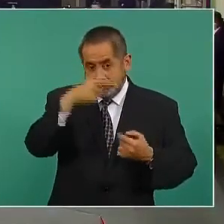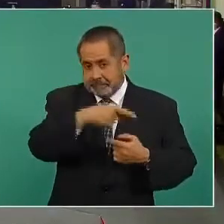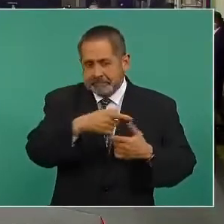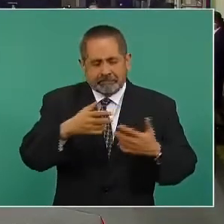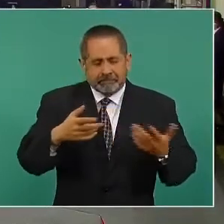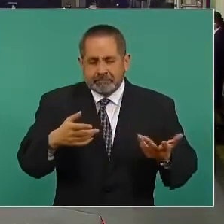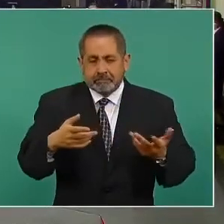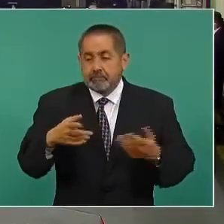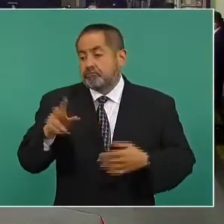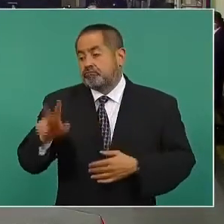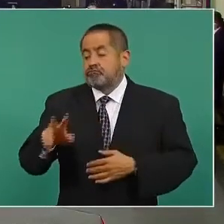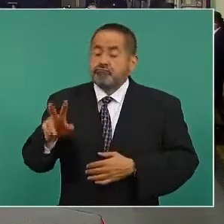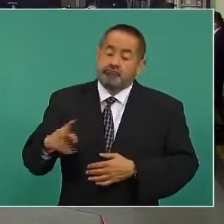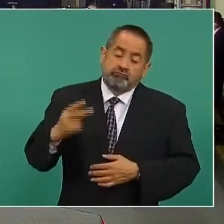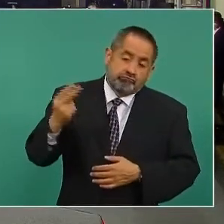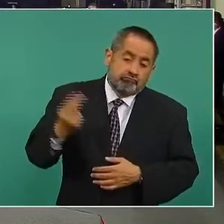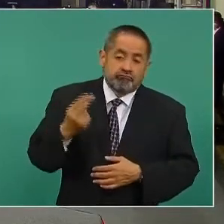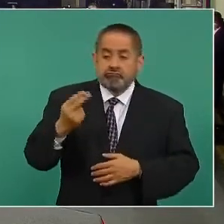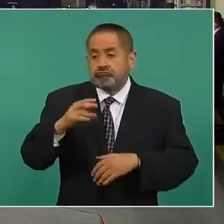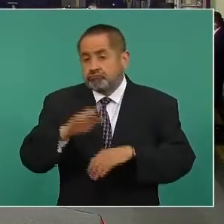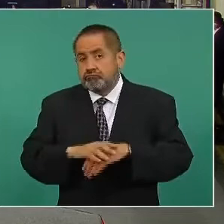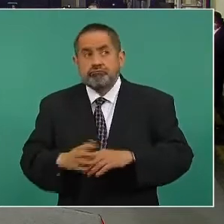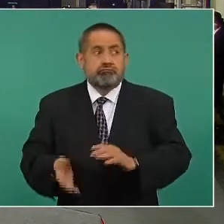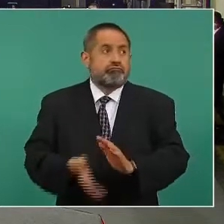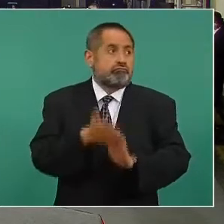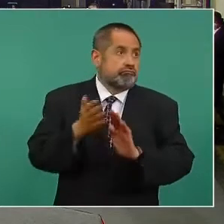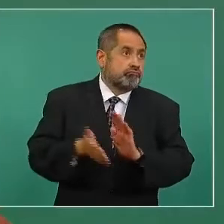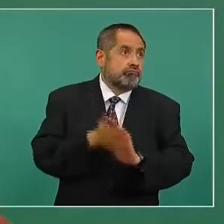de que hace falta construir